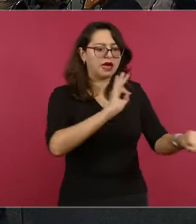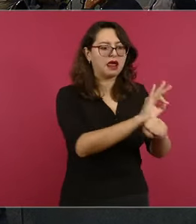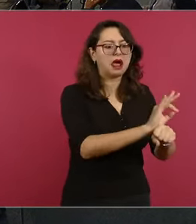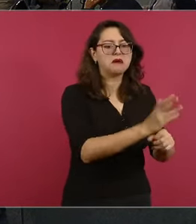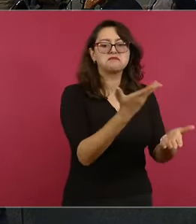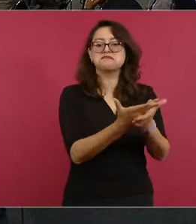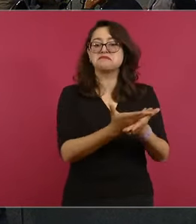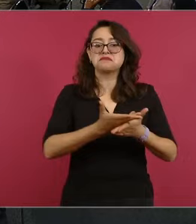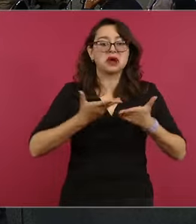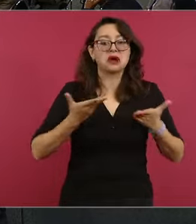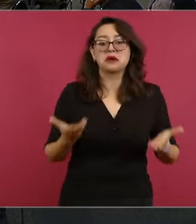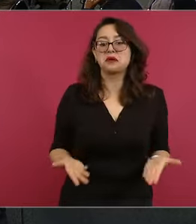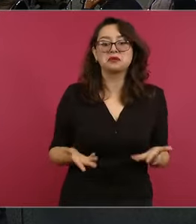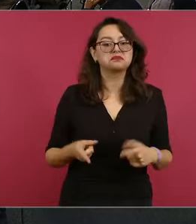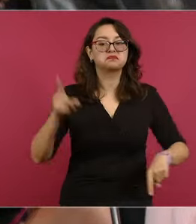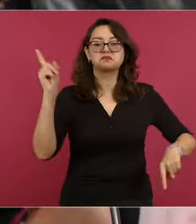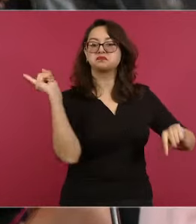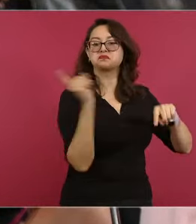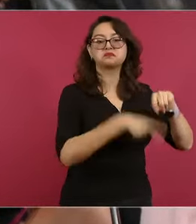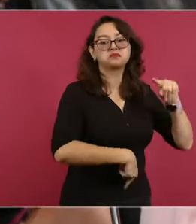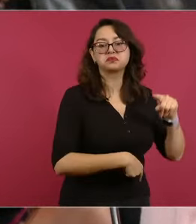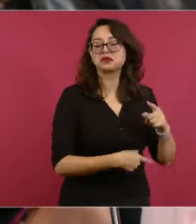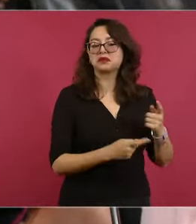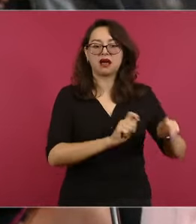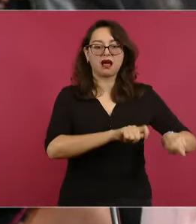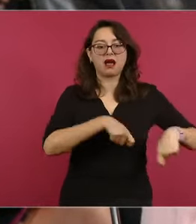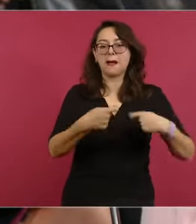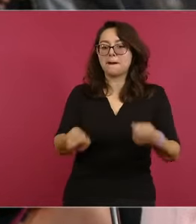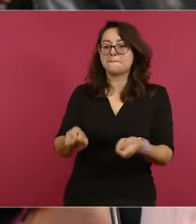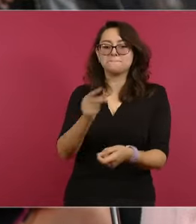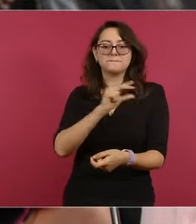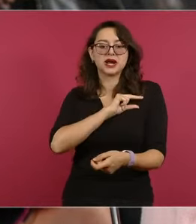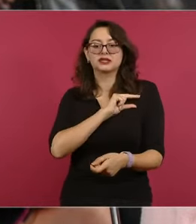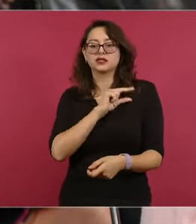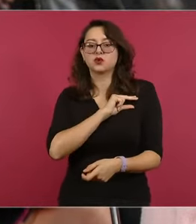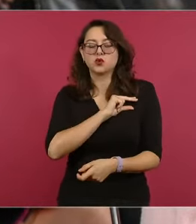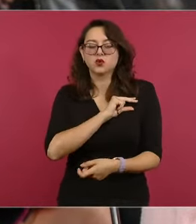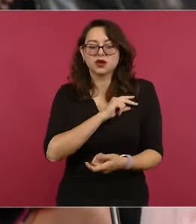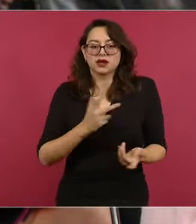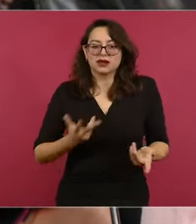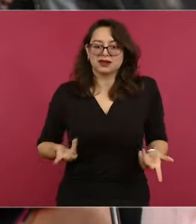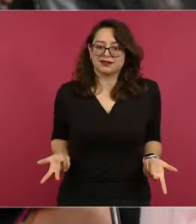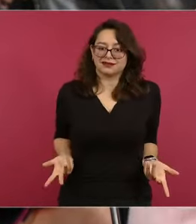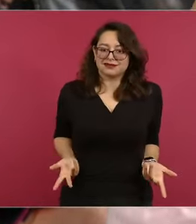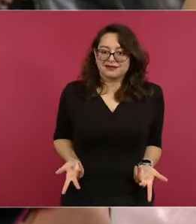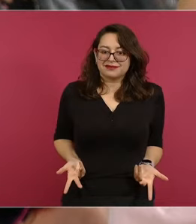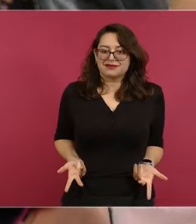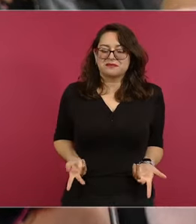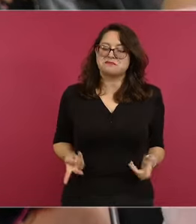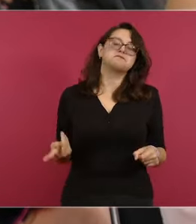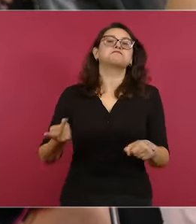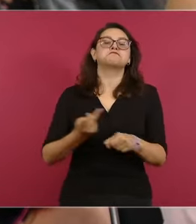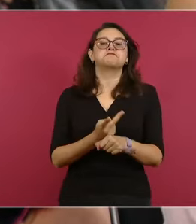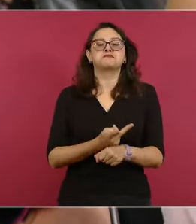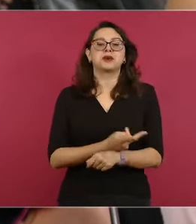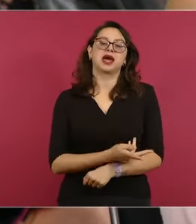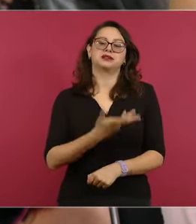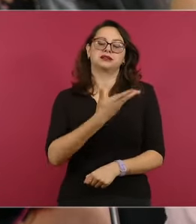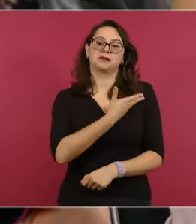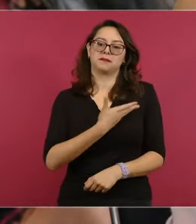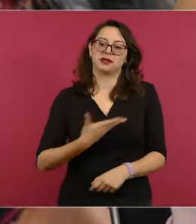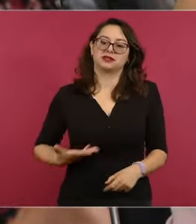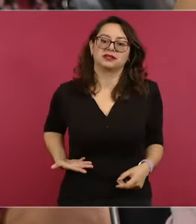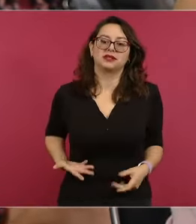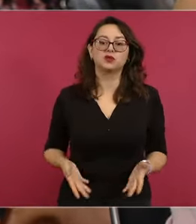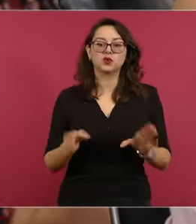pequeña propiedad donde se encuentra el caserío de esta población. Señor presidente, ¿cómo es posible que